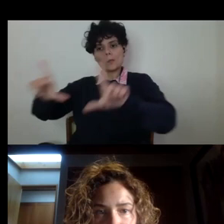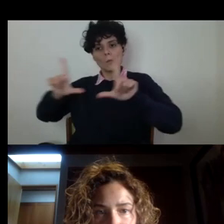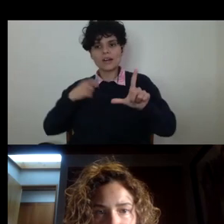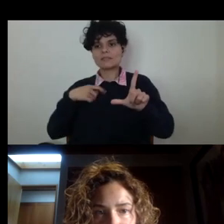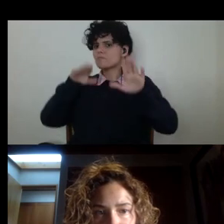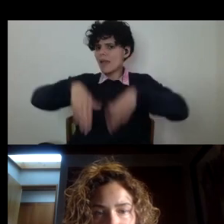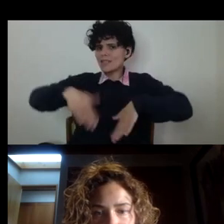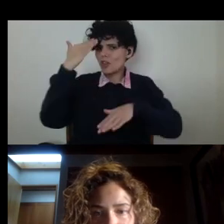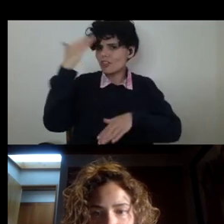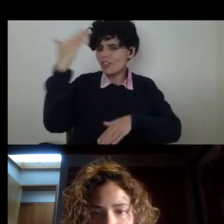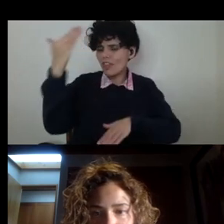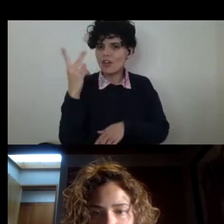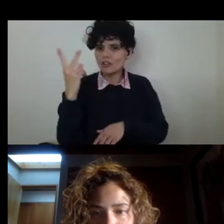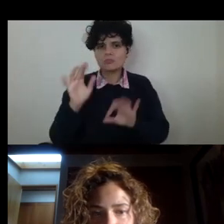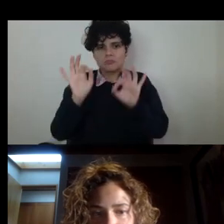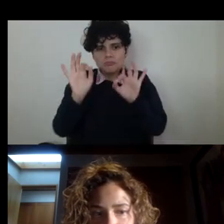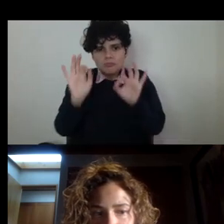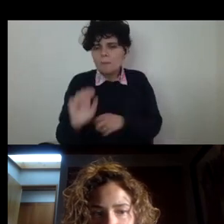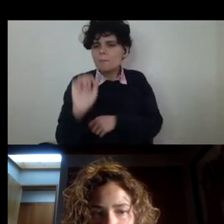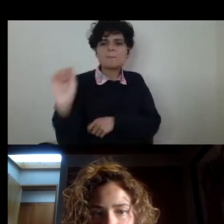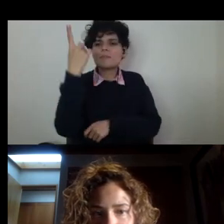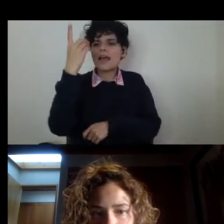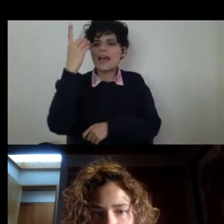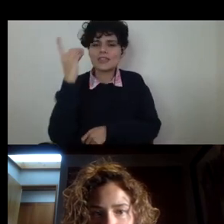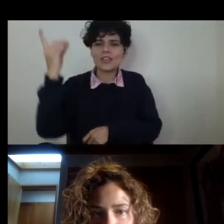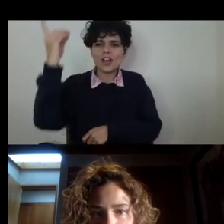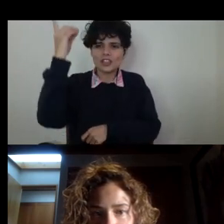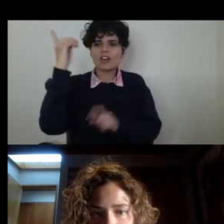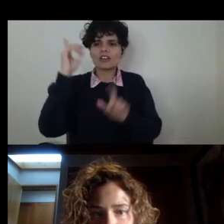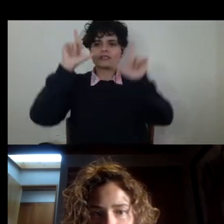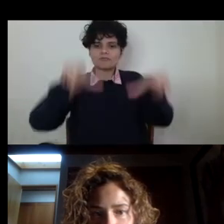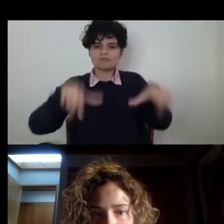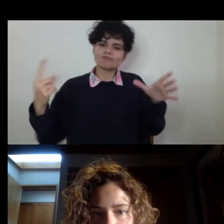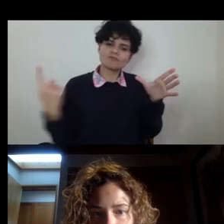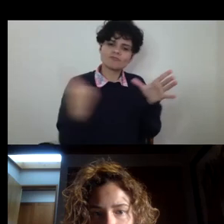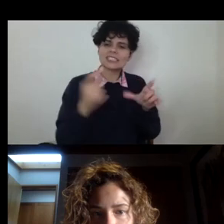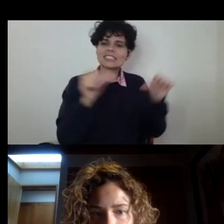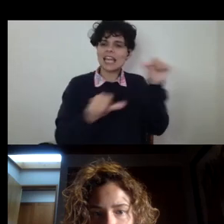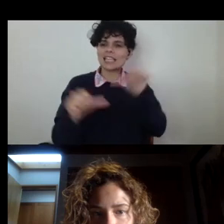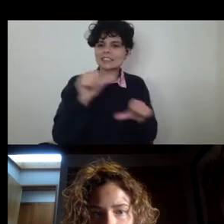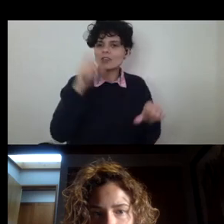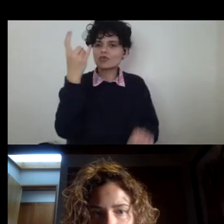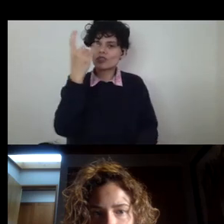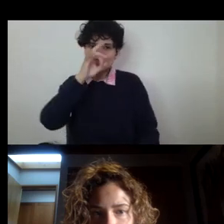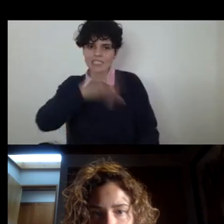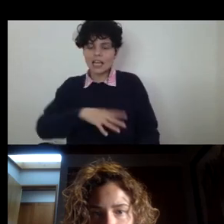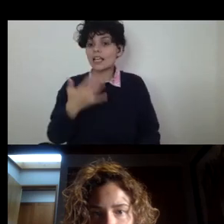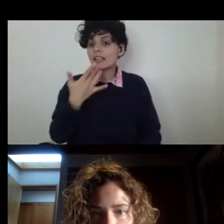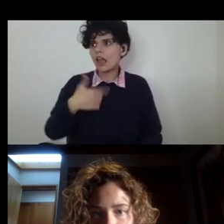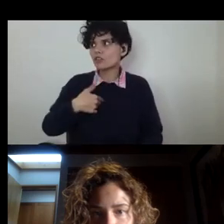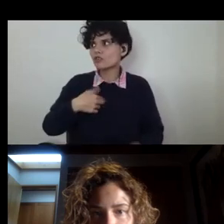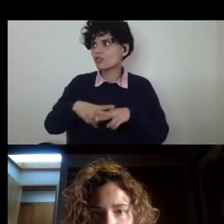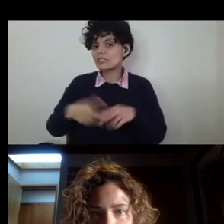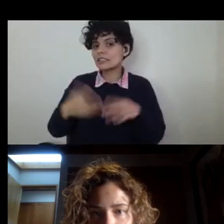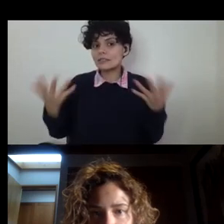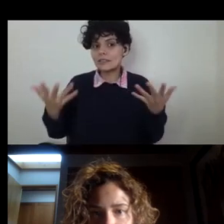día, somos los primeros doctores de la Facultad de Ciencias de la Universidad de Chile, y decido hacer un switch completo y me voy a